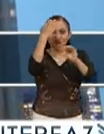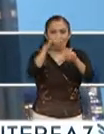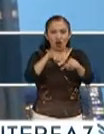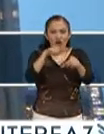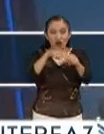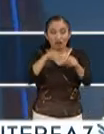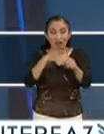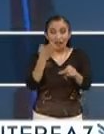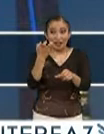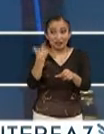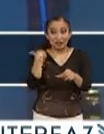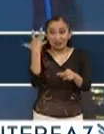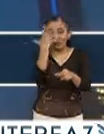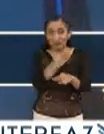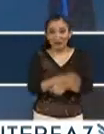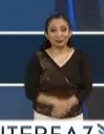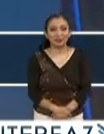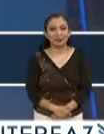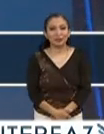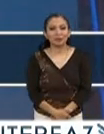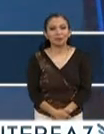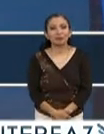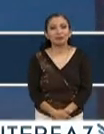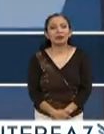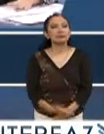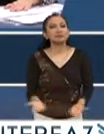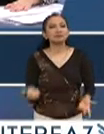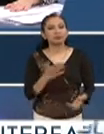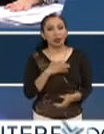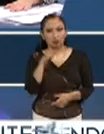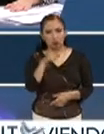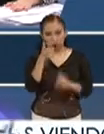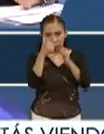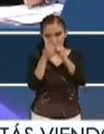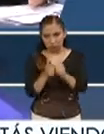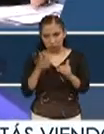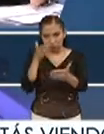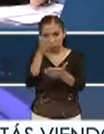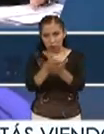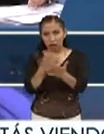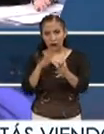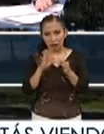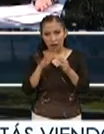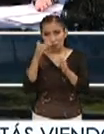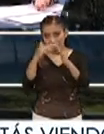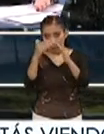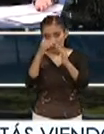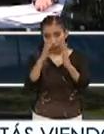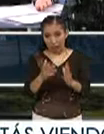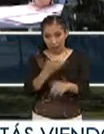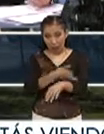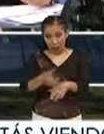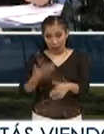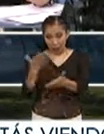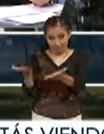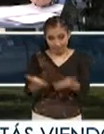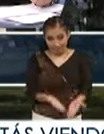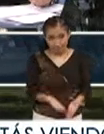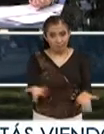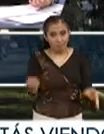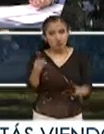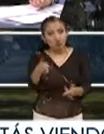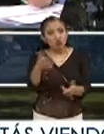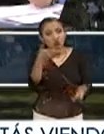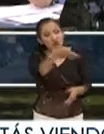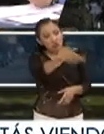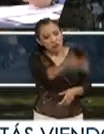eso fue algo muy, muy sorprendente. Y bueno, supongo que te quedaste, estábamos platicando en una casa con una familia. ¿Cómo te